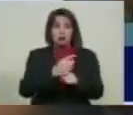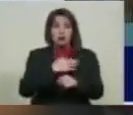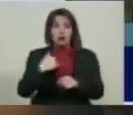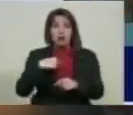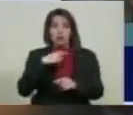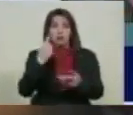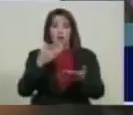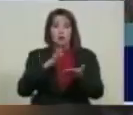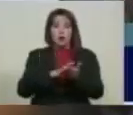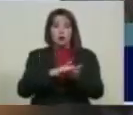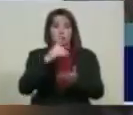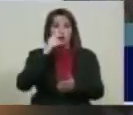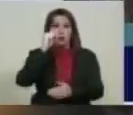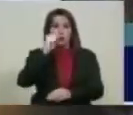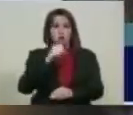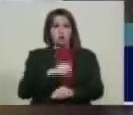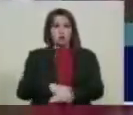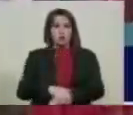Se autoexilió